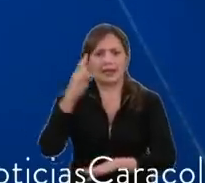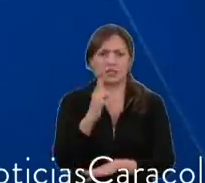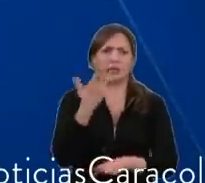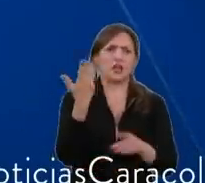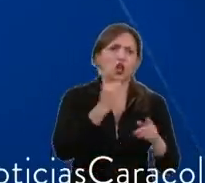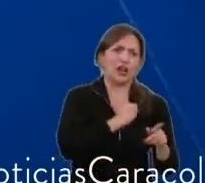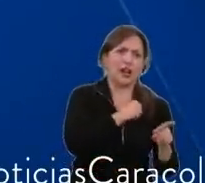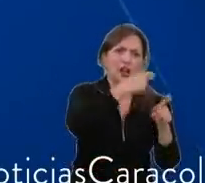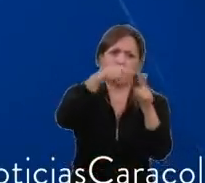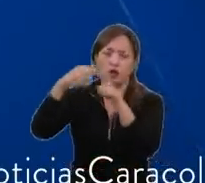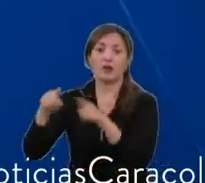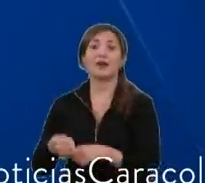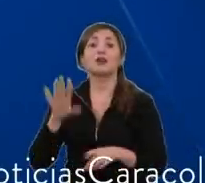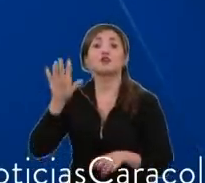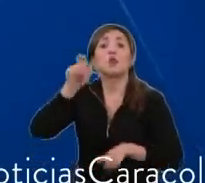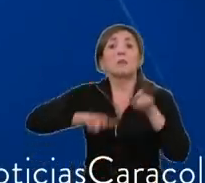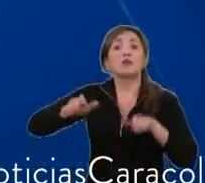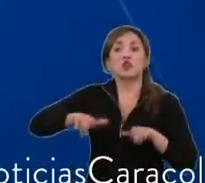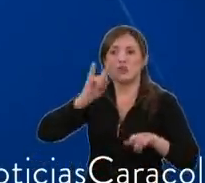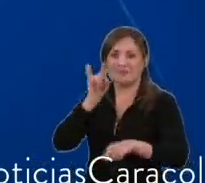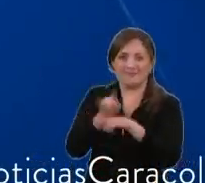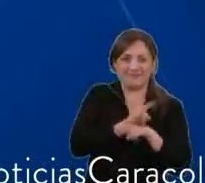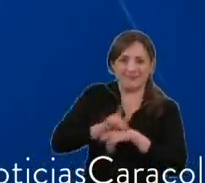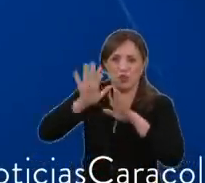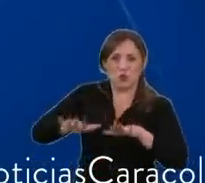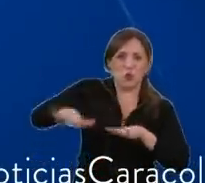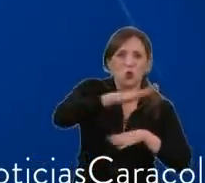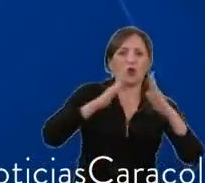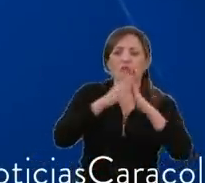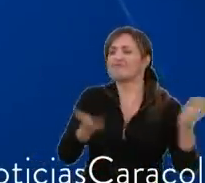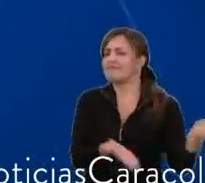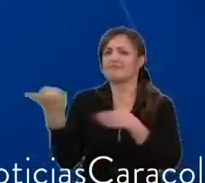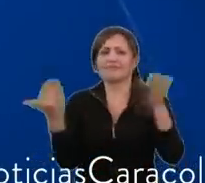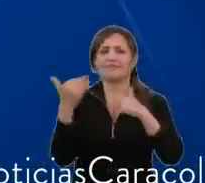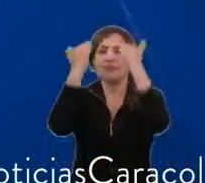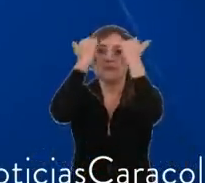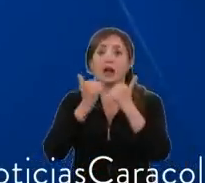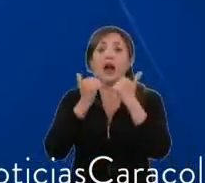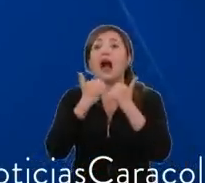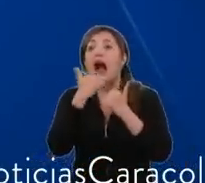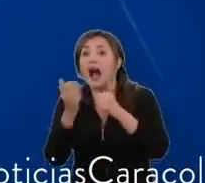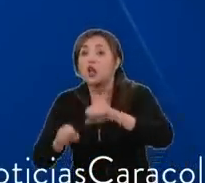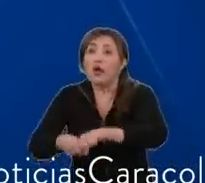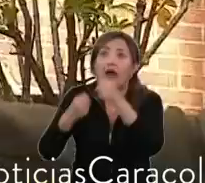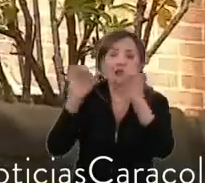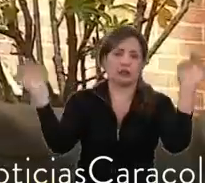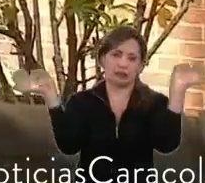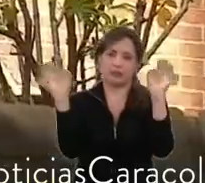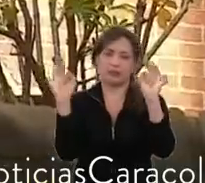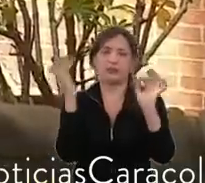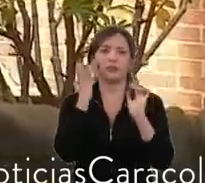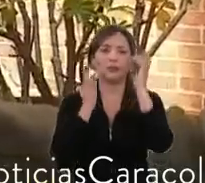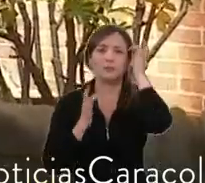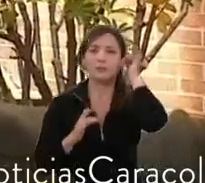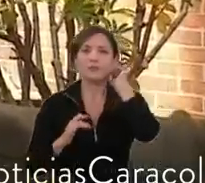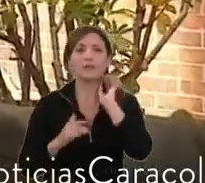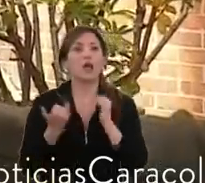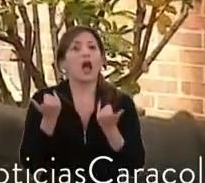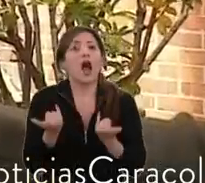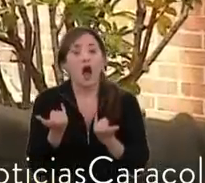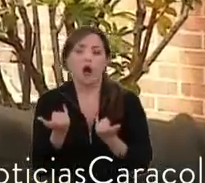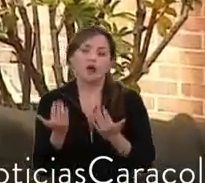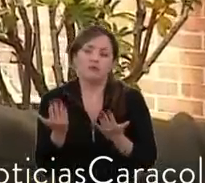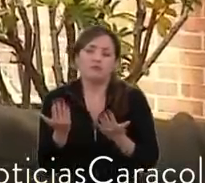El personal de seguridad de la iglesia intervino y sacó a los encapuchados del templo sin que se presentara ningún daño en la catedral. Pues existe el